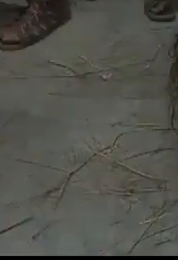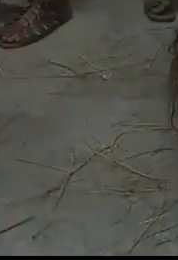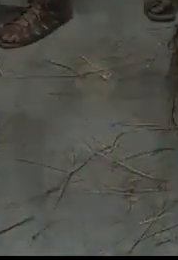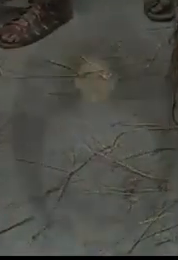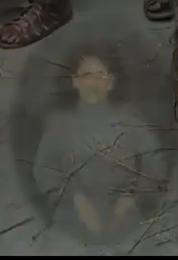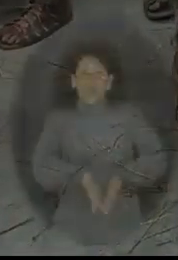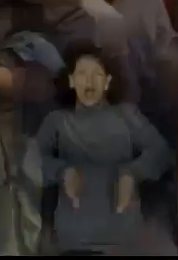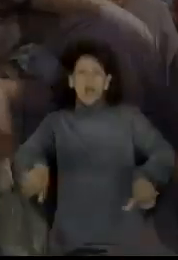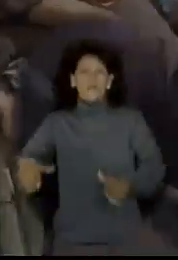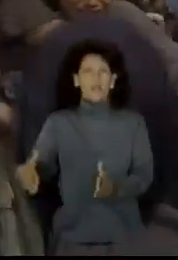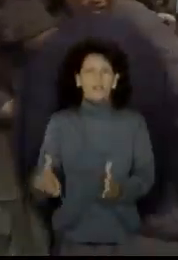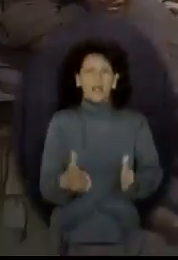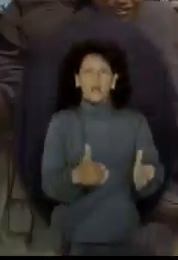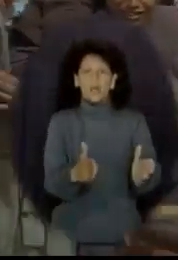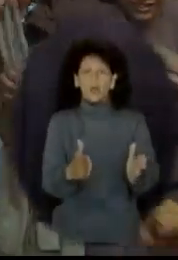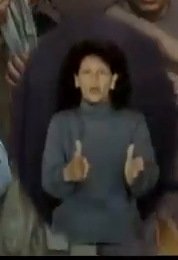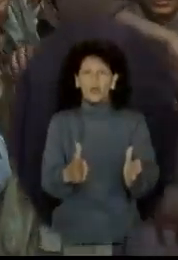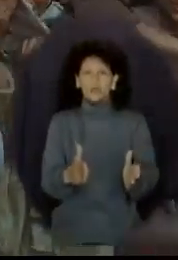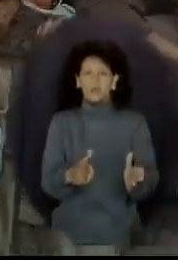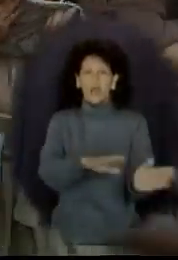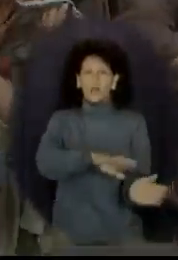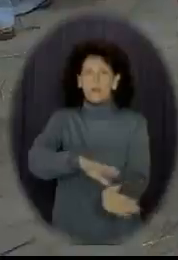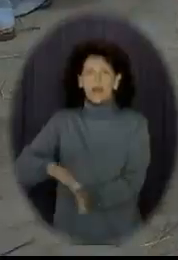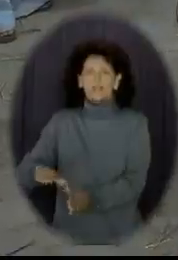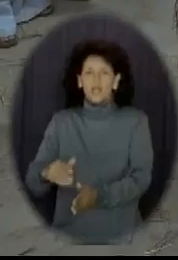¡Levántate! ¡Levántate!